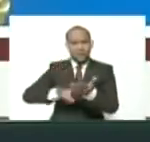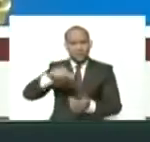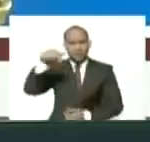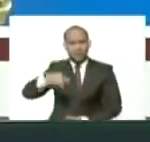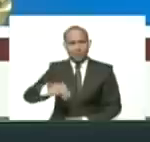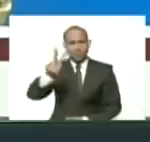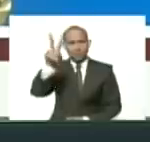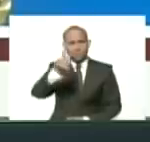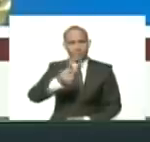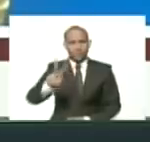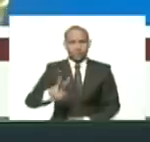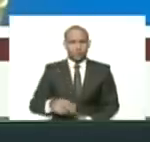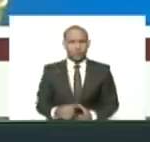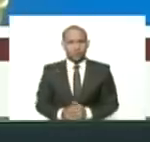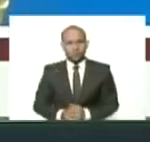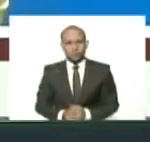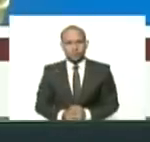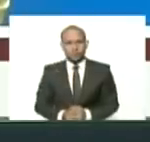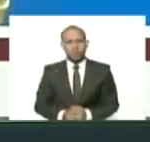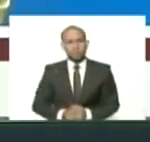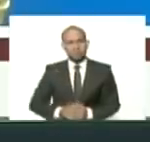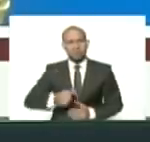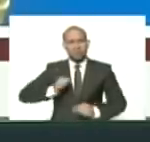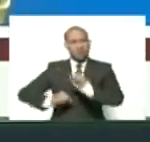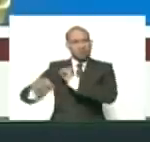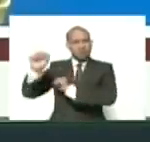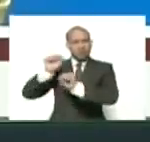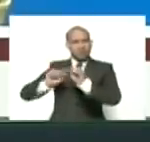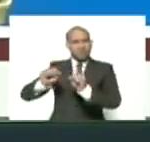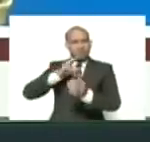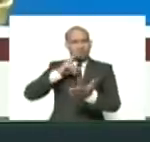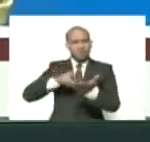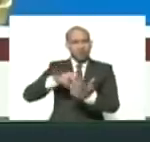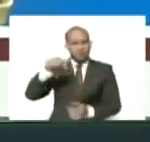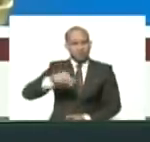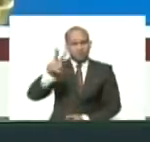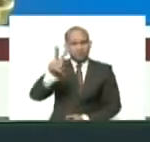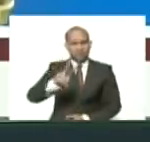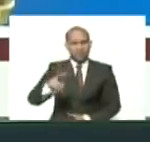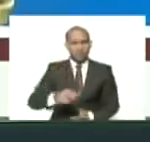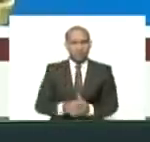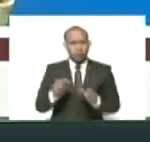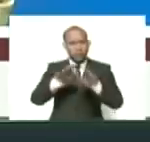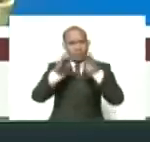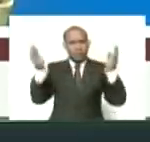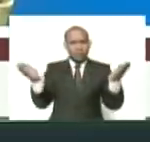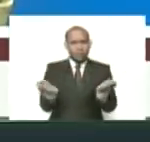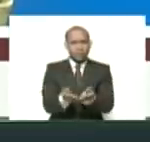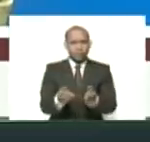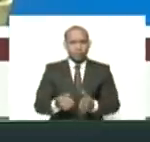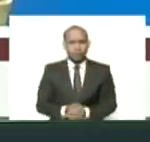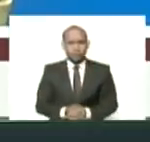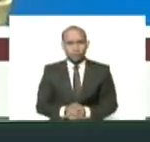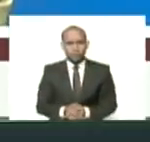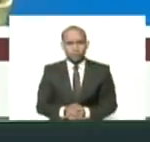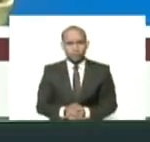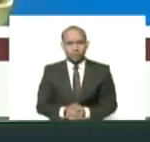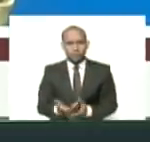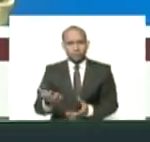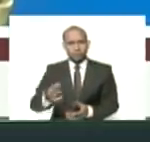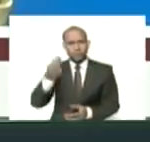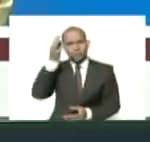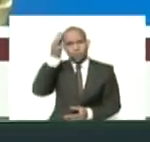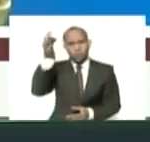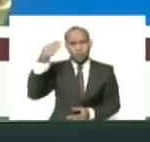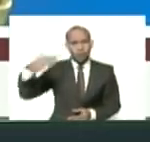Venezuela. La defensa de la verdad de Venezuela en el mundo, en el Consejo de Derechos